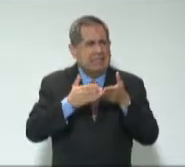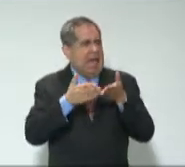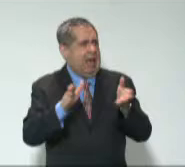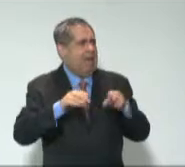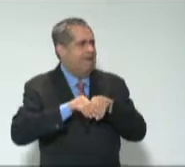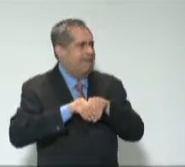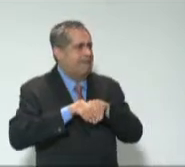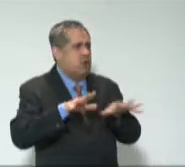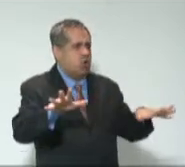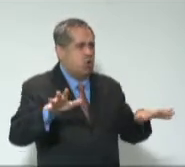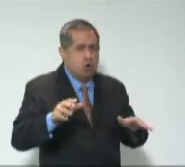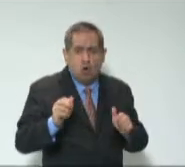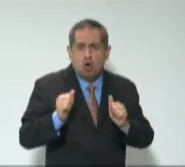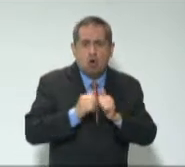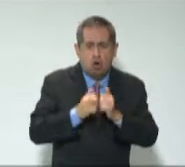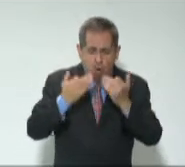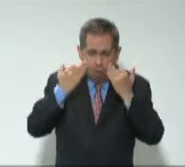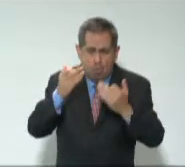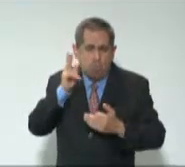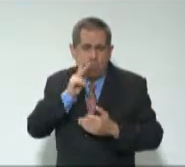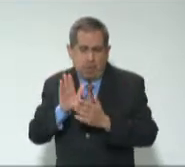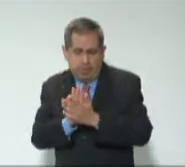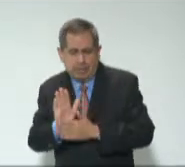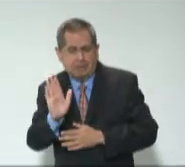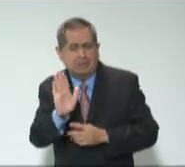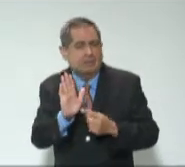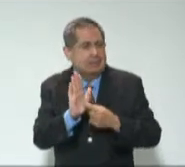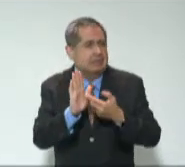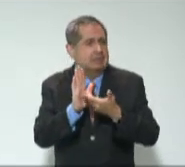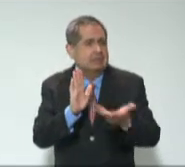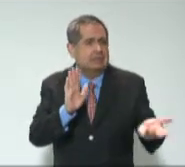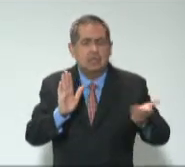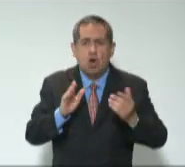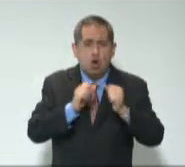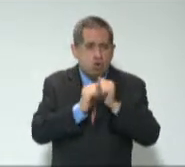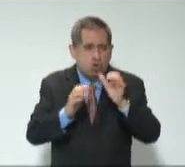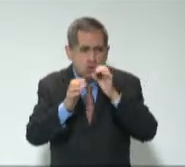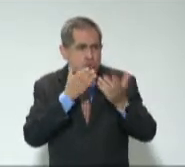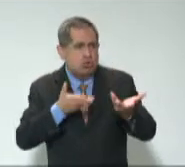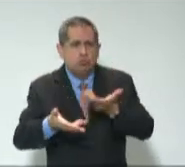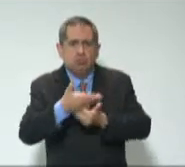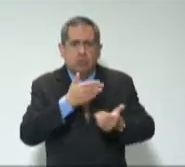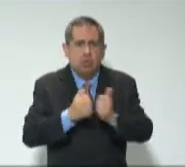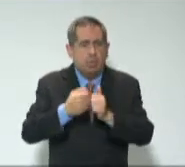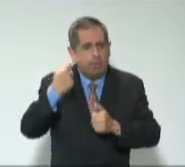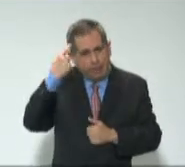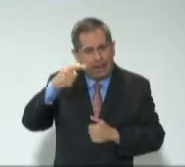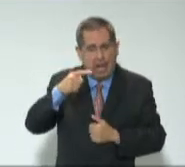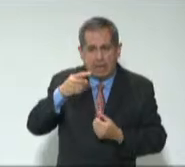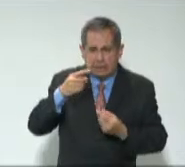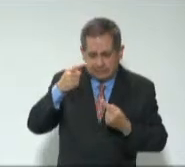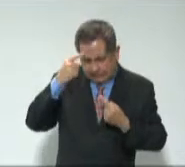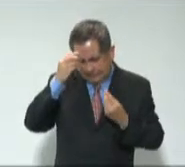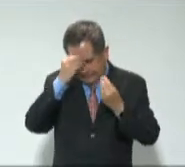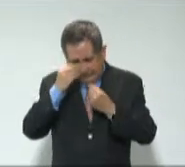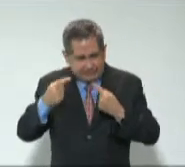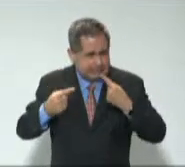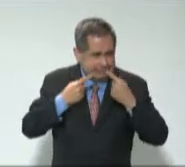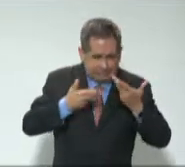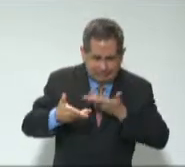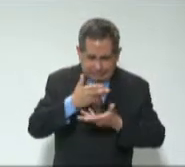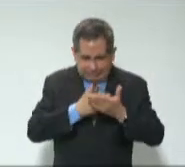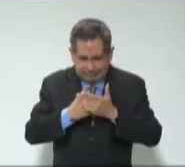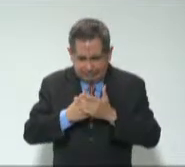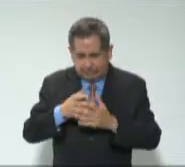posible apegándose a la evidencia y Abre a un diálogo para que la reflexión te ayude a construir los